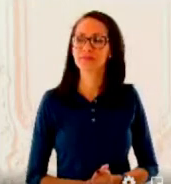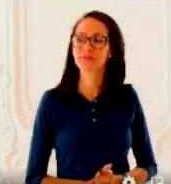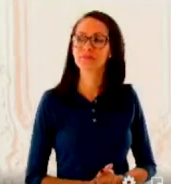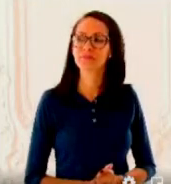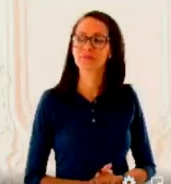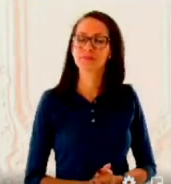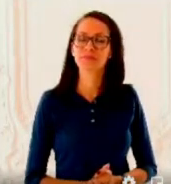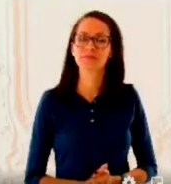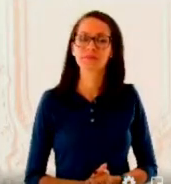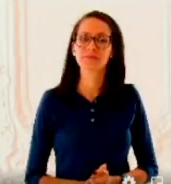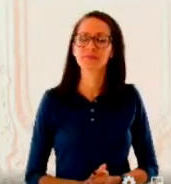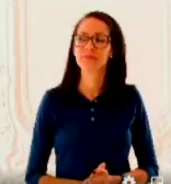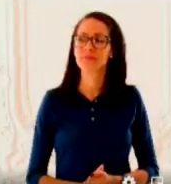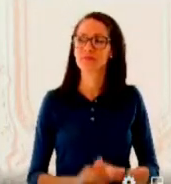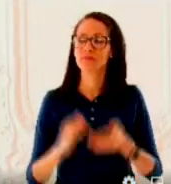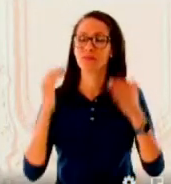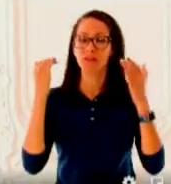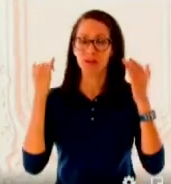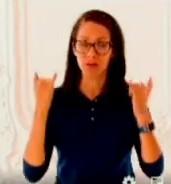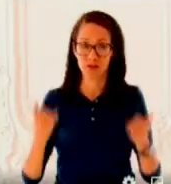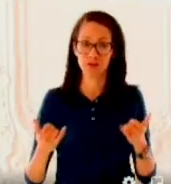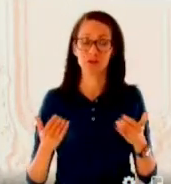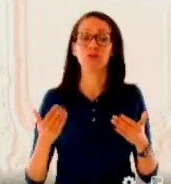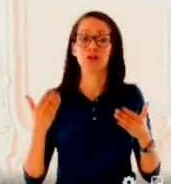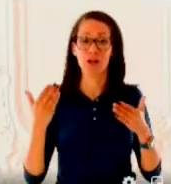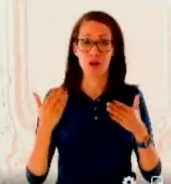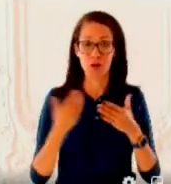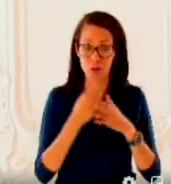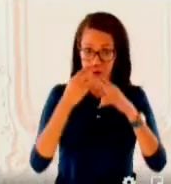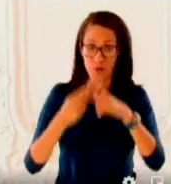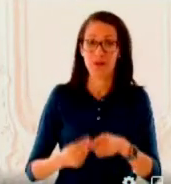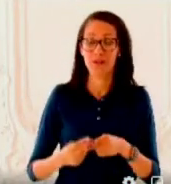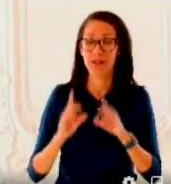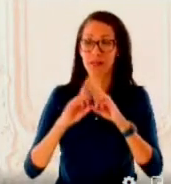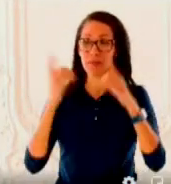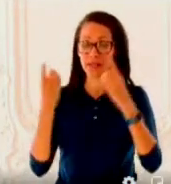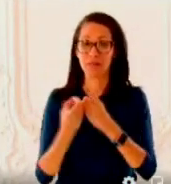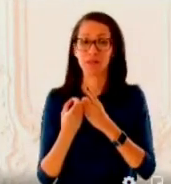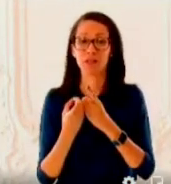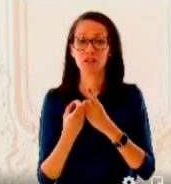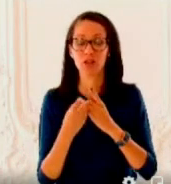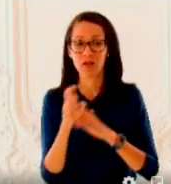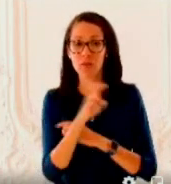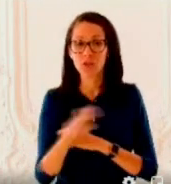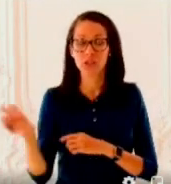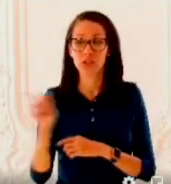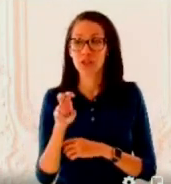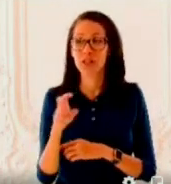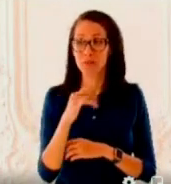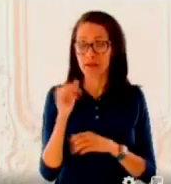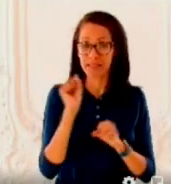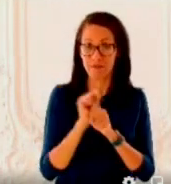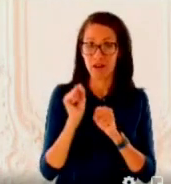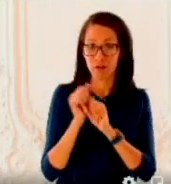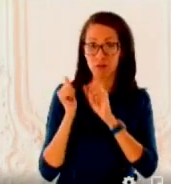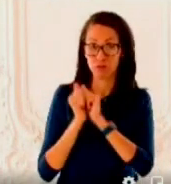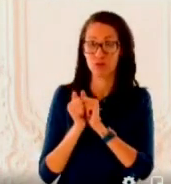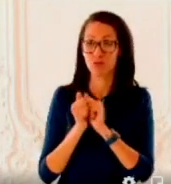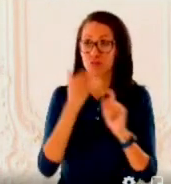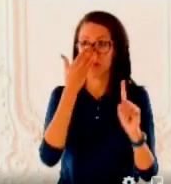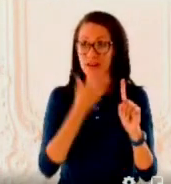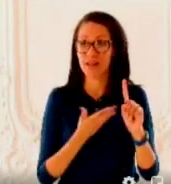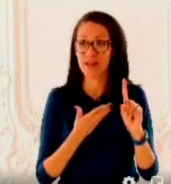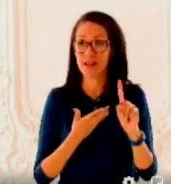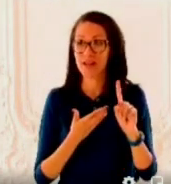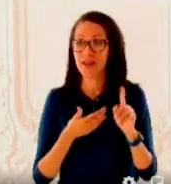Con estos nuevos bríos en el Departamento de Transportación y para trabajar en conjunto con Eileen, le he